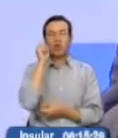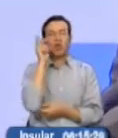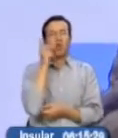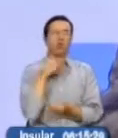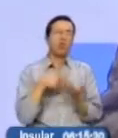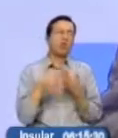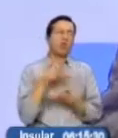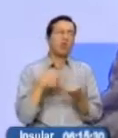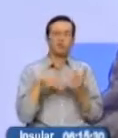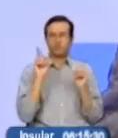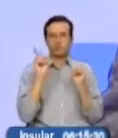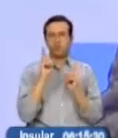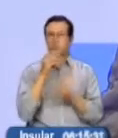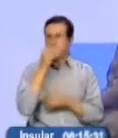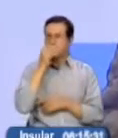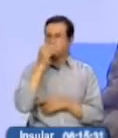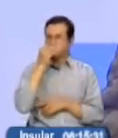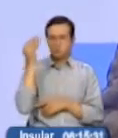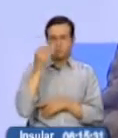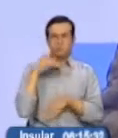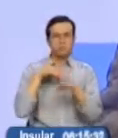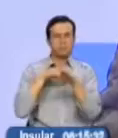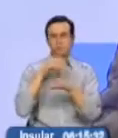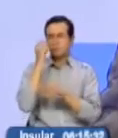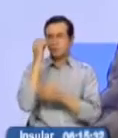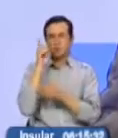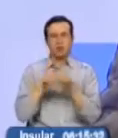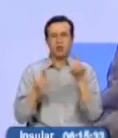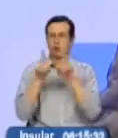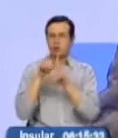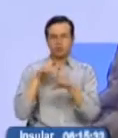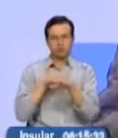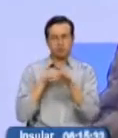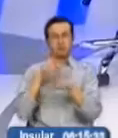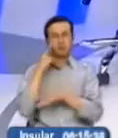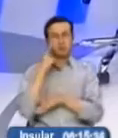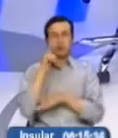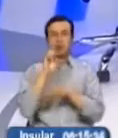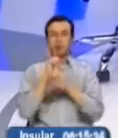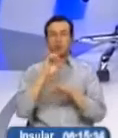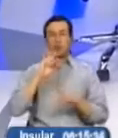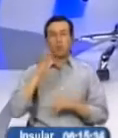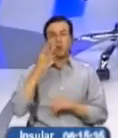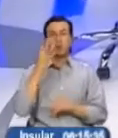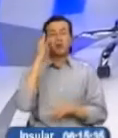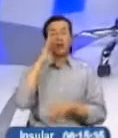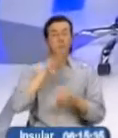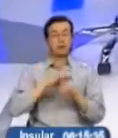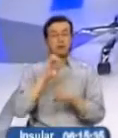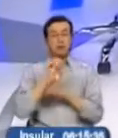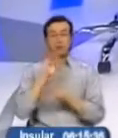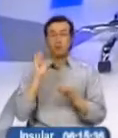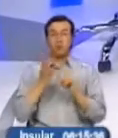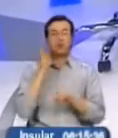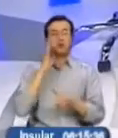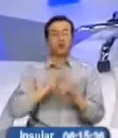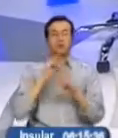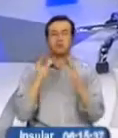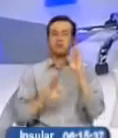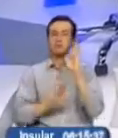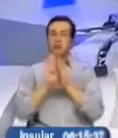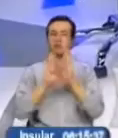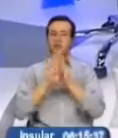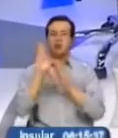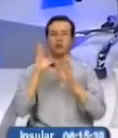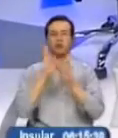sin estar respaldado de información. Ecuador es el cuarto año consecutivo que más crece